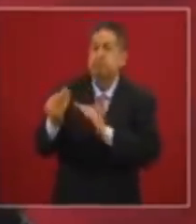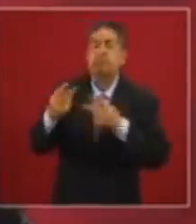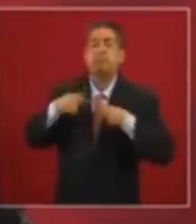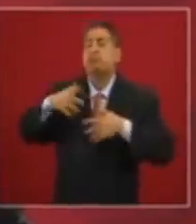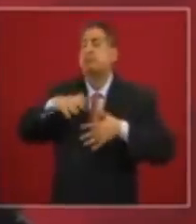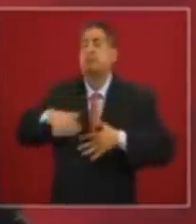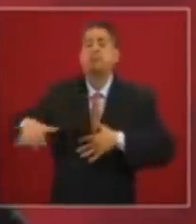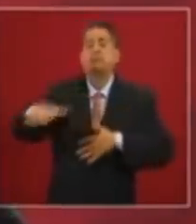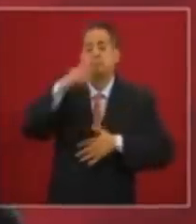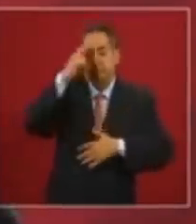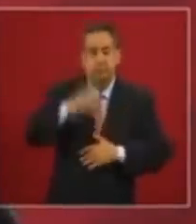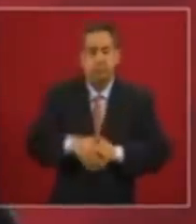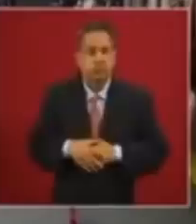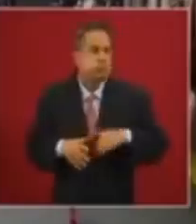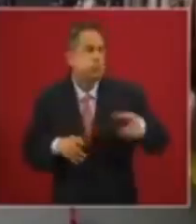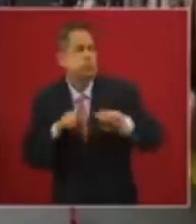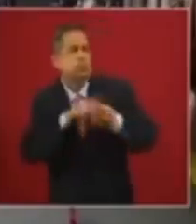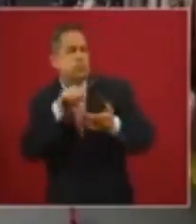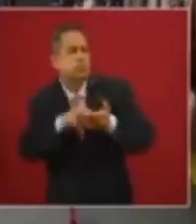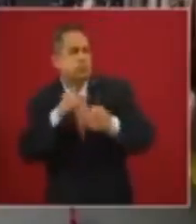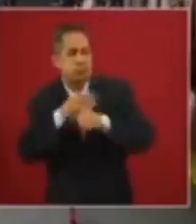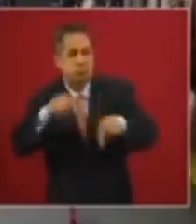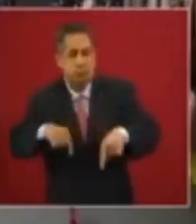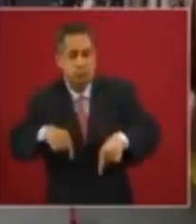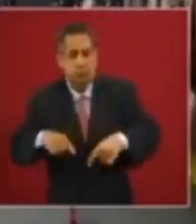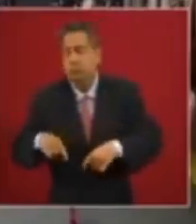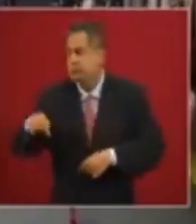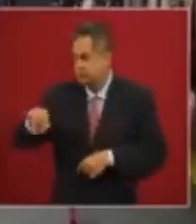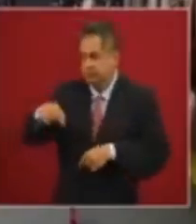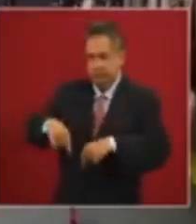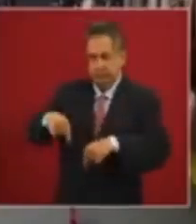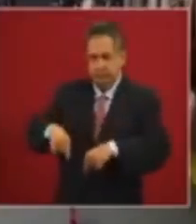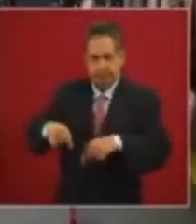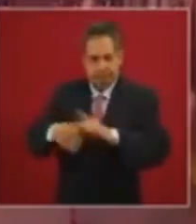pueblo de México. ¿Sería aquí este informe, presidente, en el Salón de Tesorería?